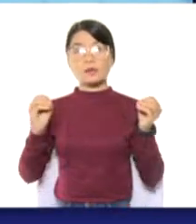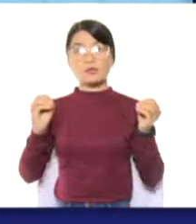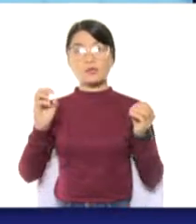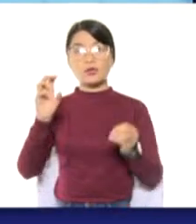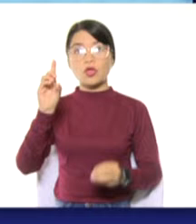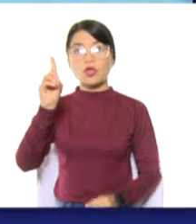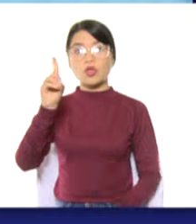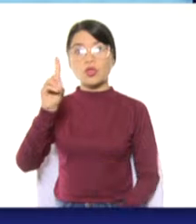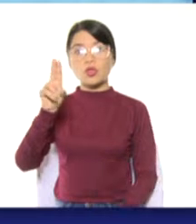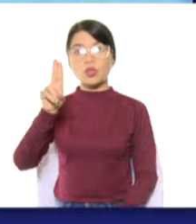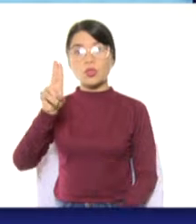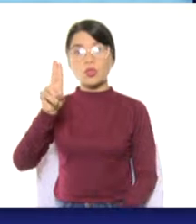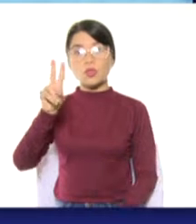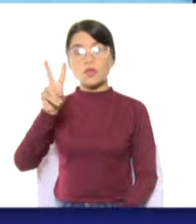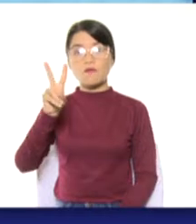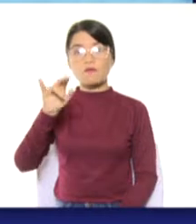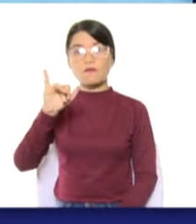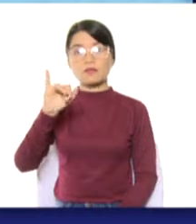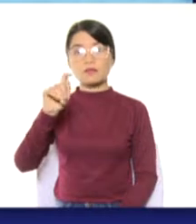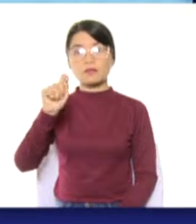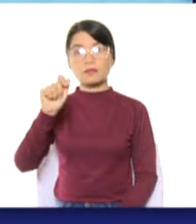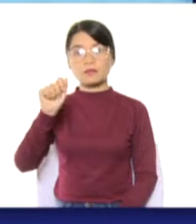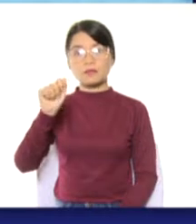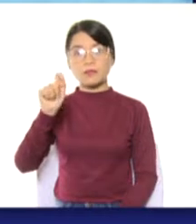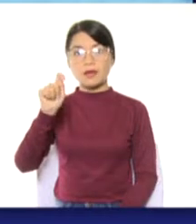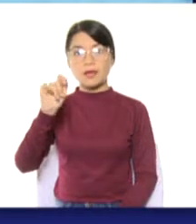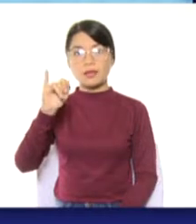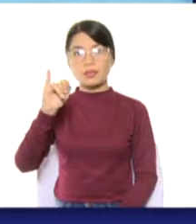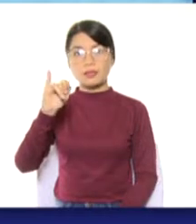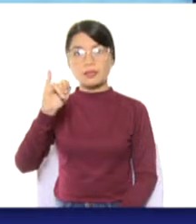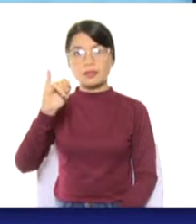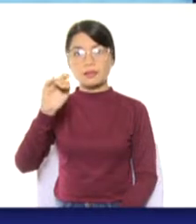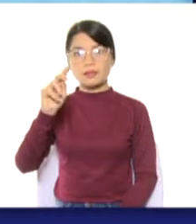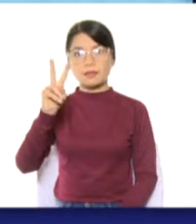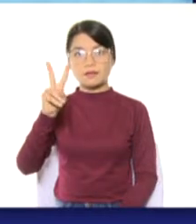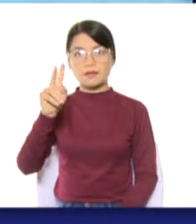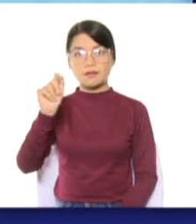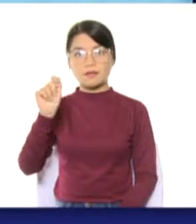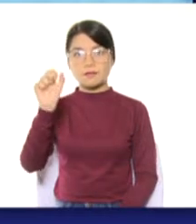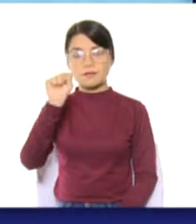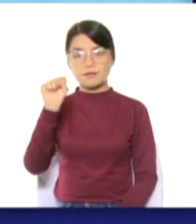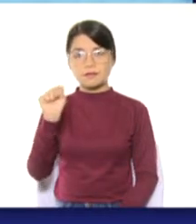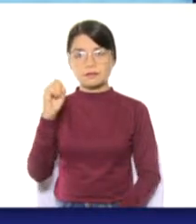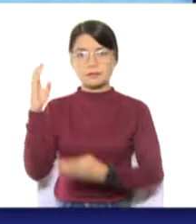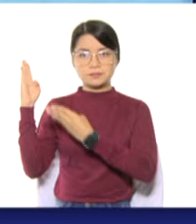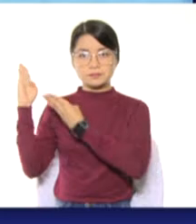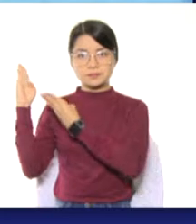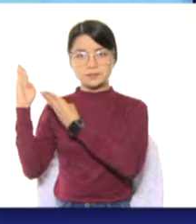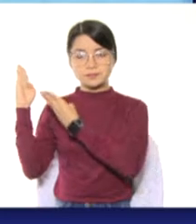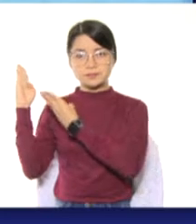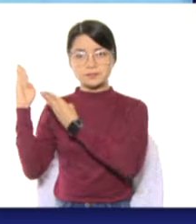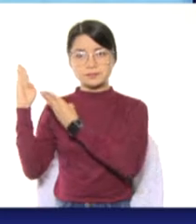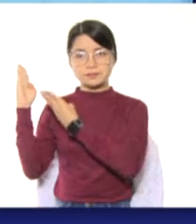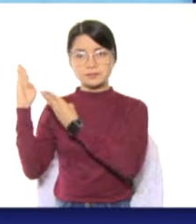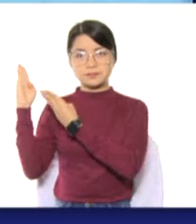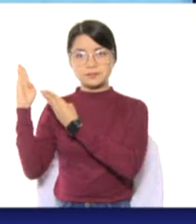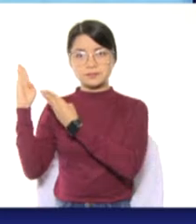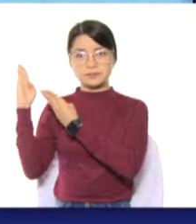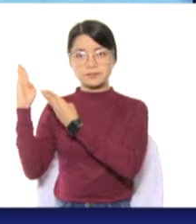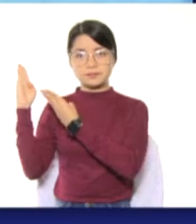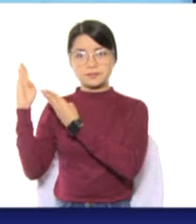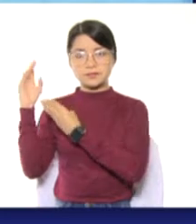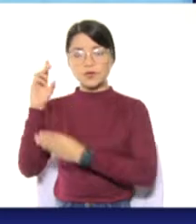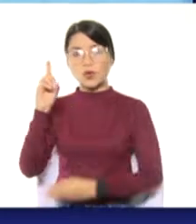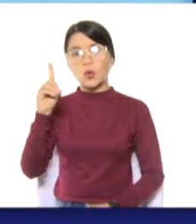dudas realmente. De pronto puedes ir diciendo, en ese caso, el ejemplo sería, tal